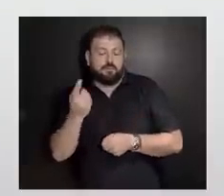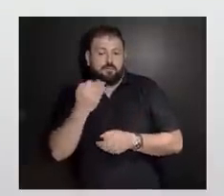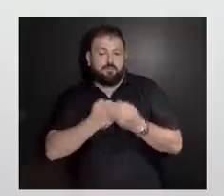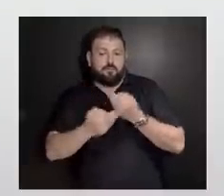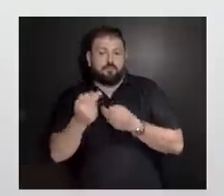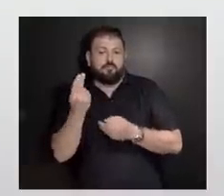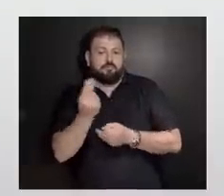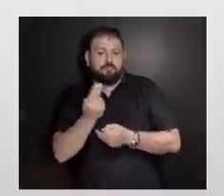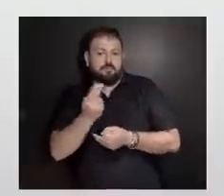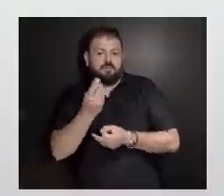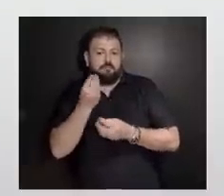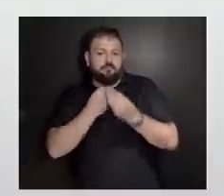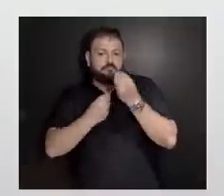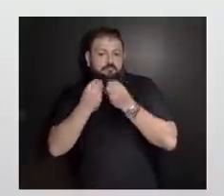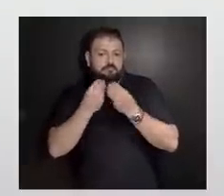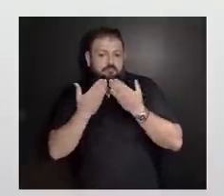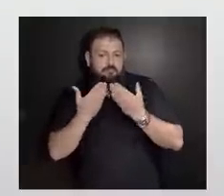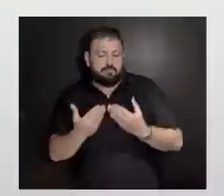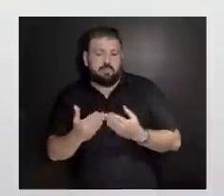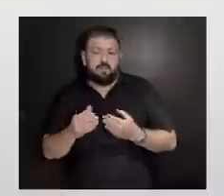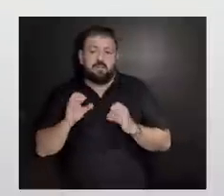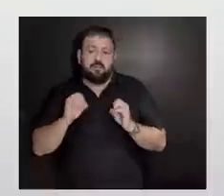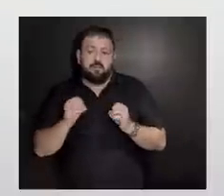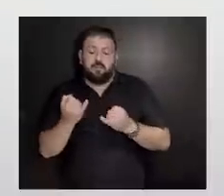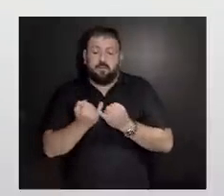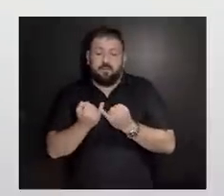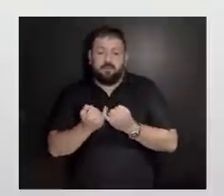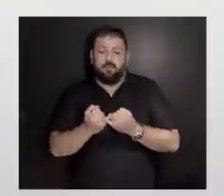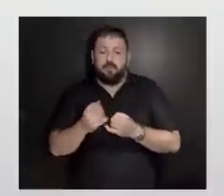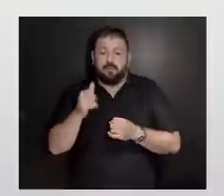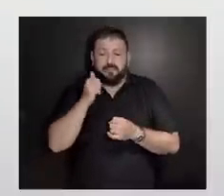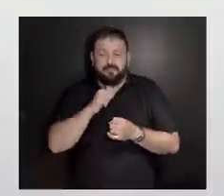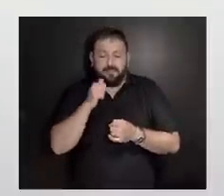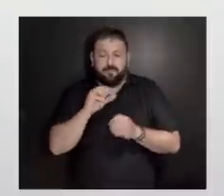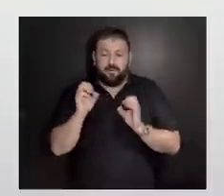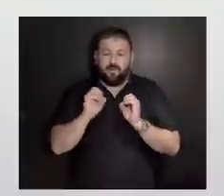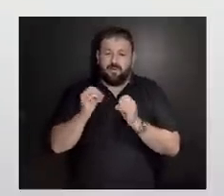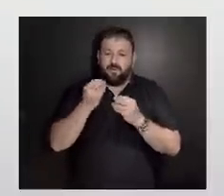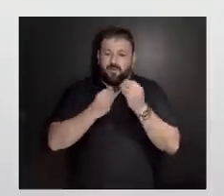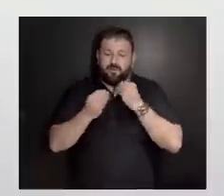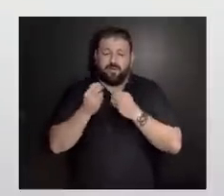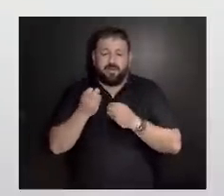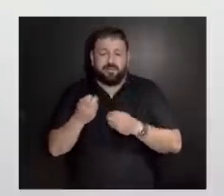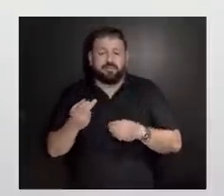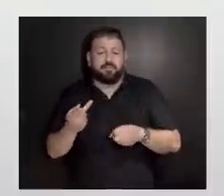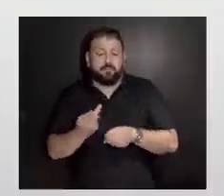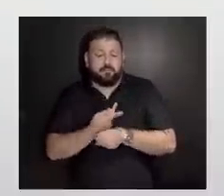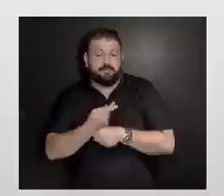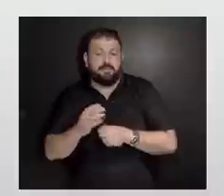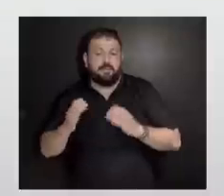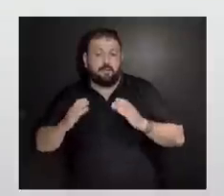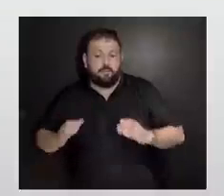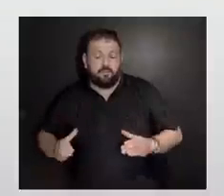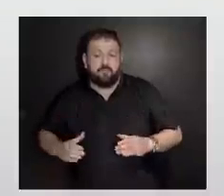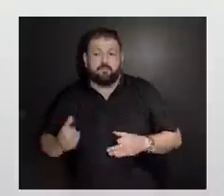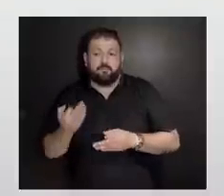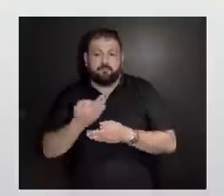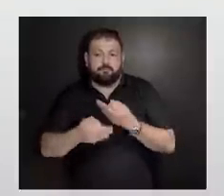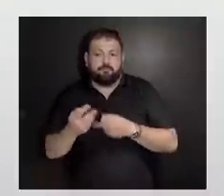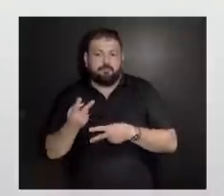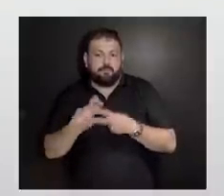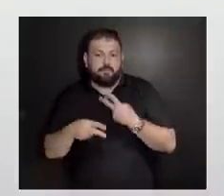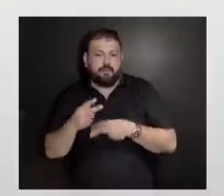ayunamos, pues también o estamos en ayunos constantes, lo que va a pasar es que nuestro cuerpo va a generar cuerpos